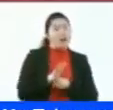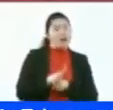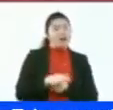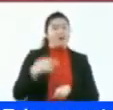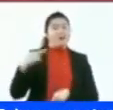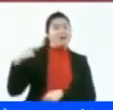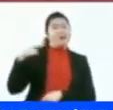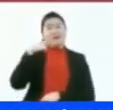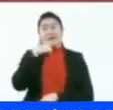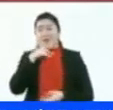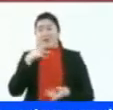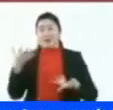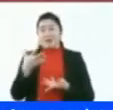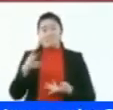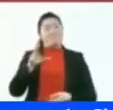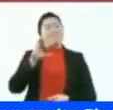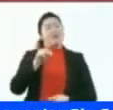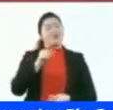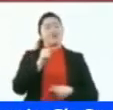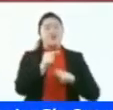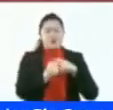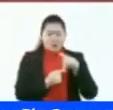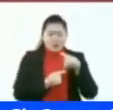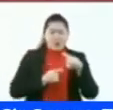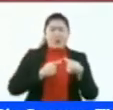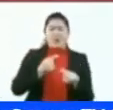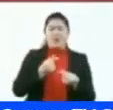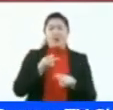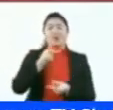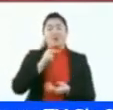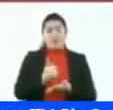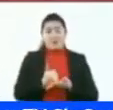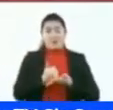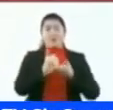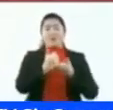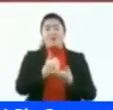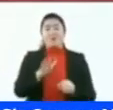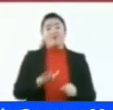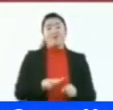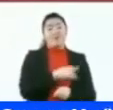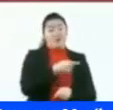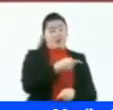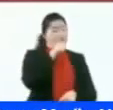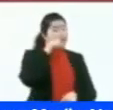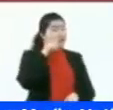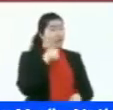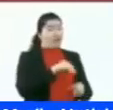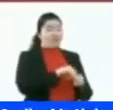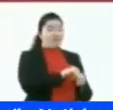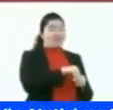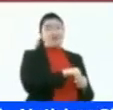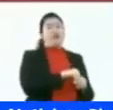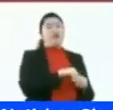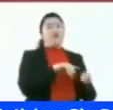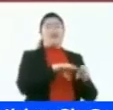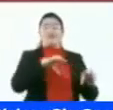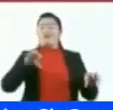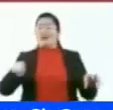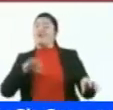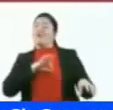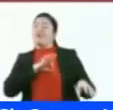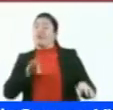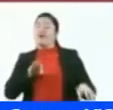irse procesando, pero es muy bueno para la ciudad, disminuye la saturación y al mismo tiempo se mantiene el